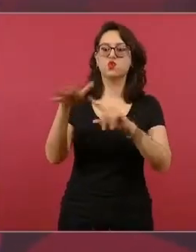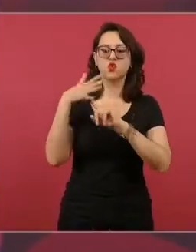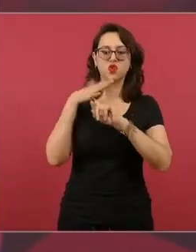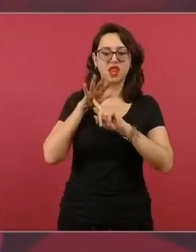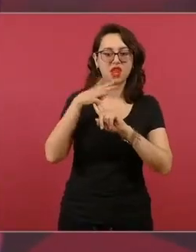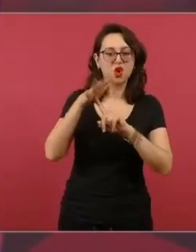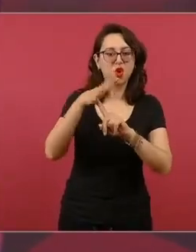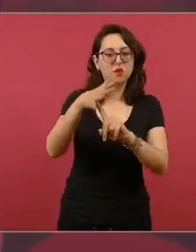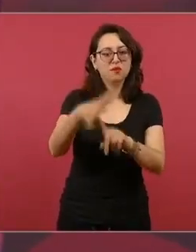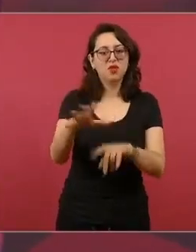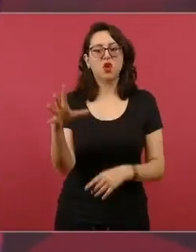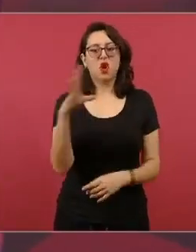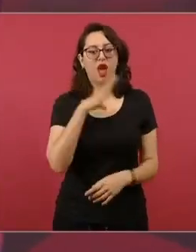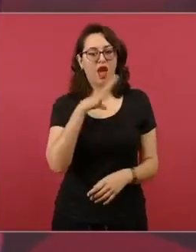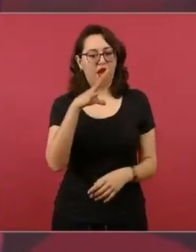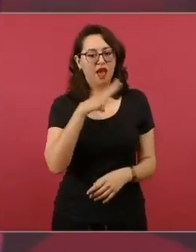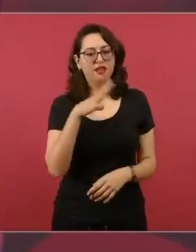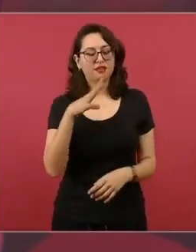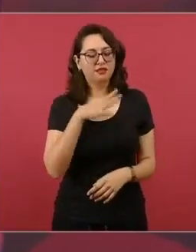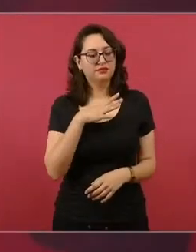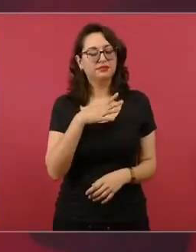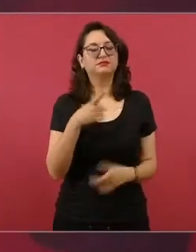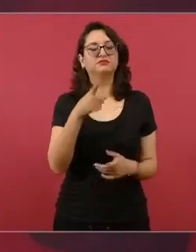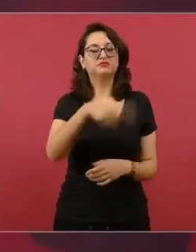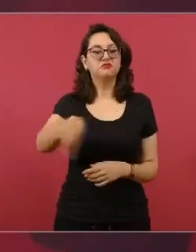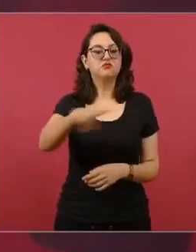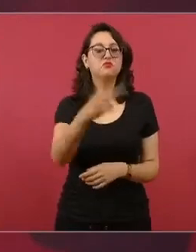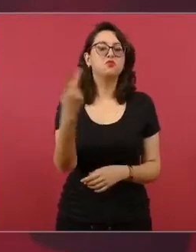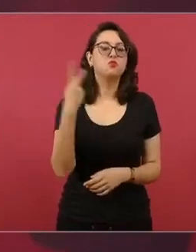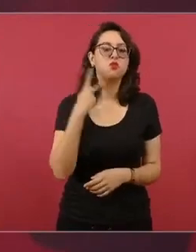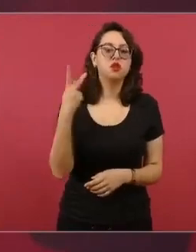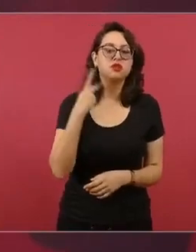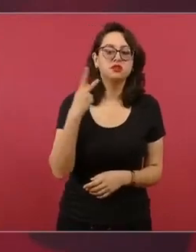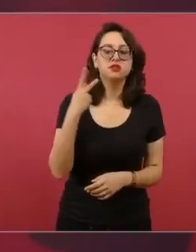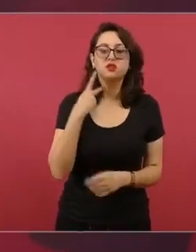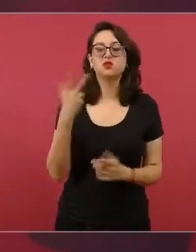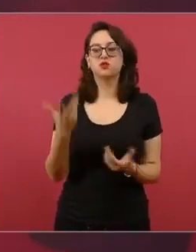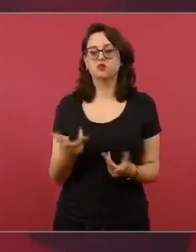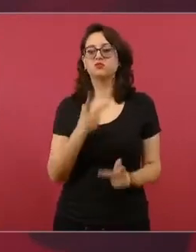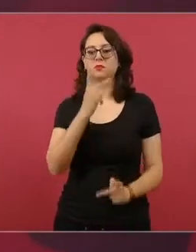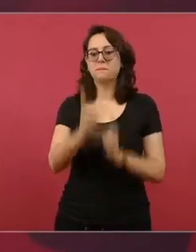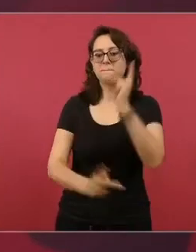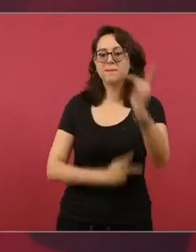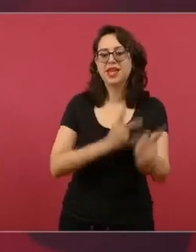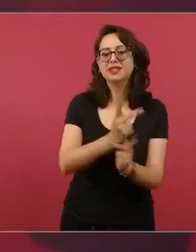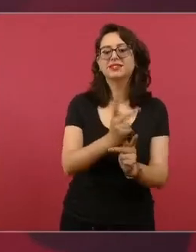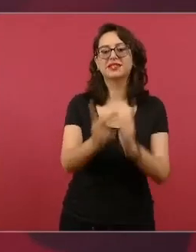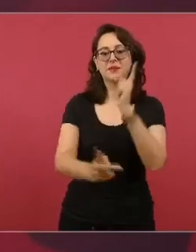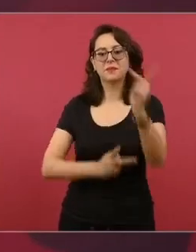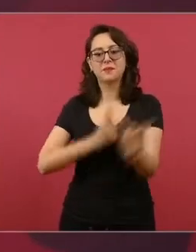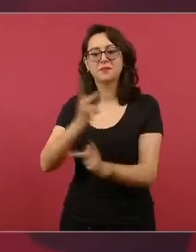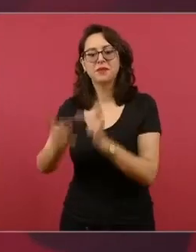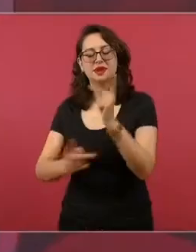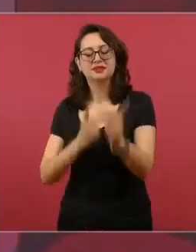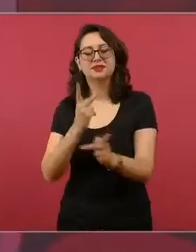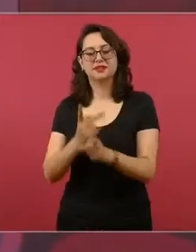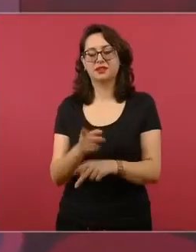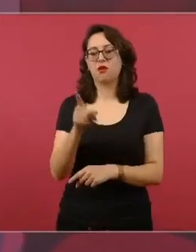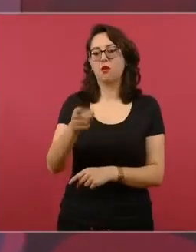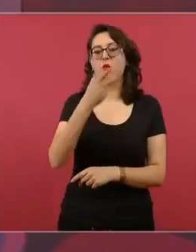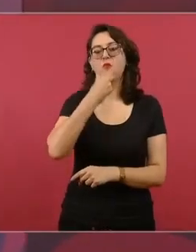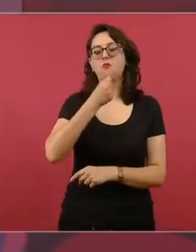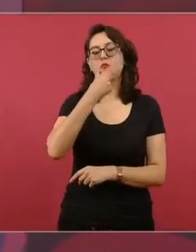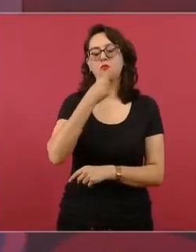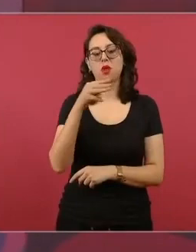y se los prestaban a los políticos corruptos. Este señor Moreira usaba esos aviones.